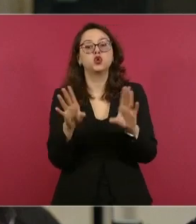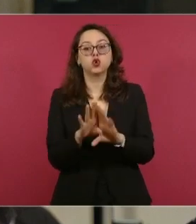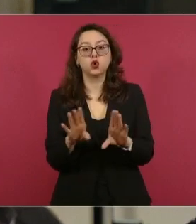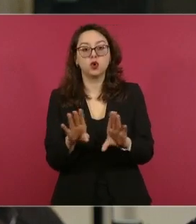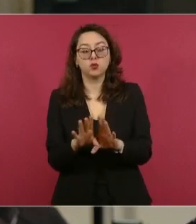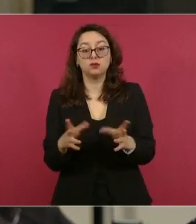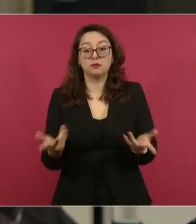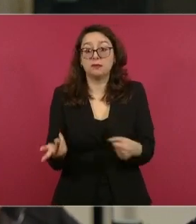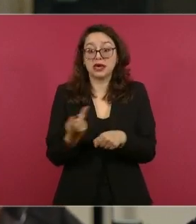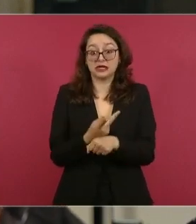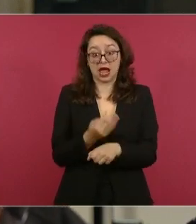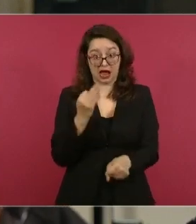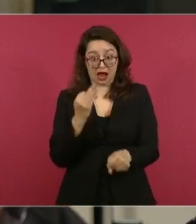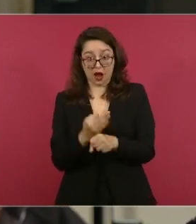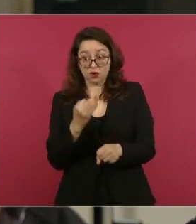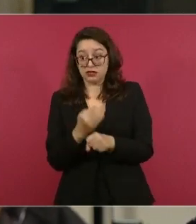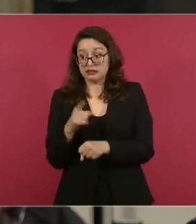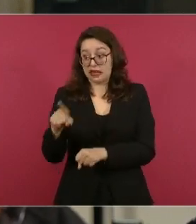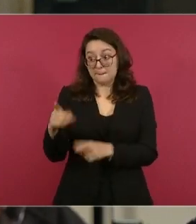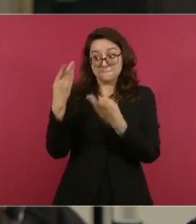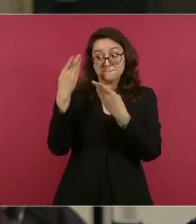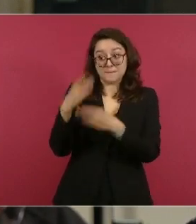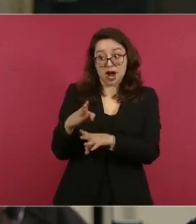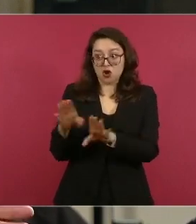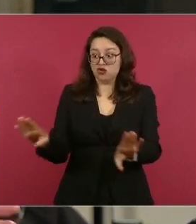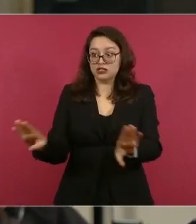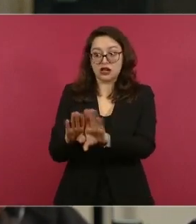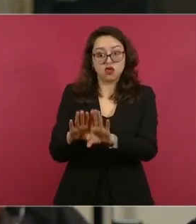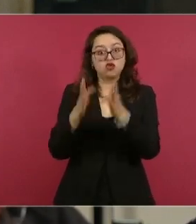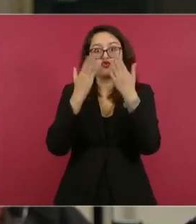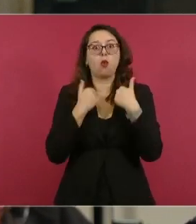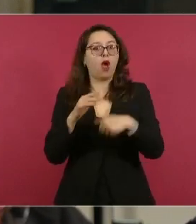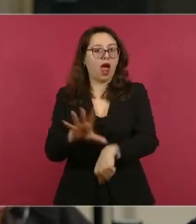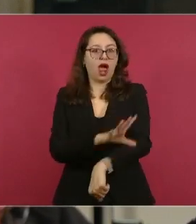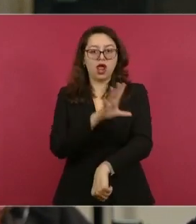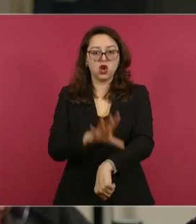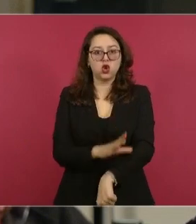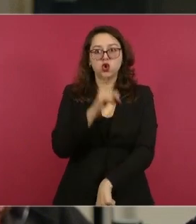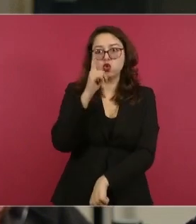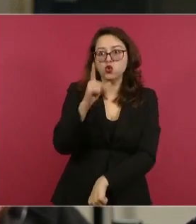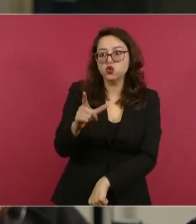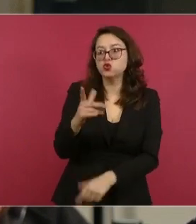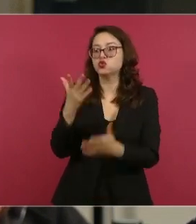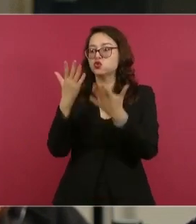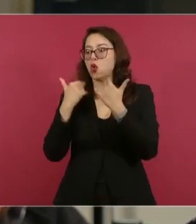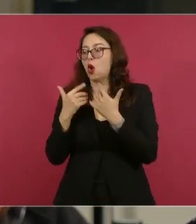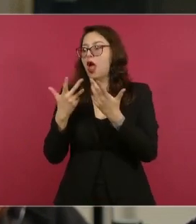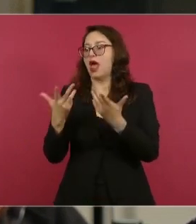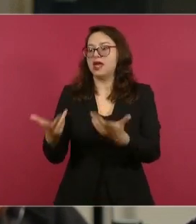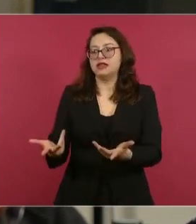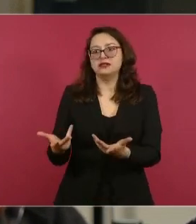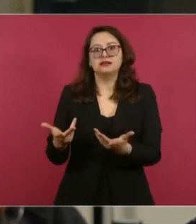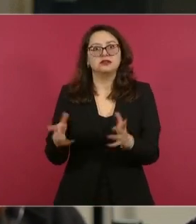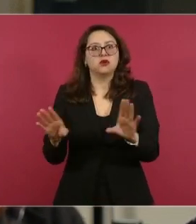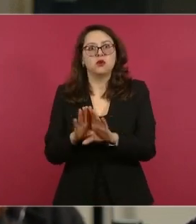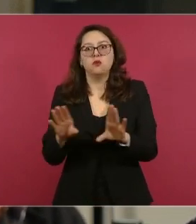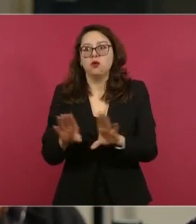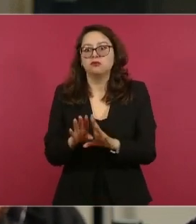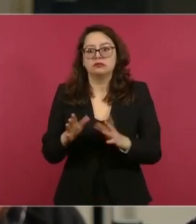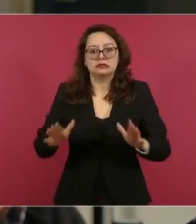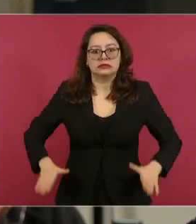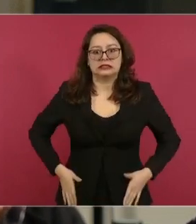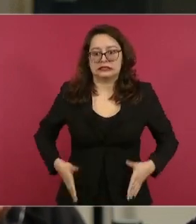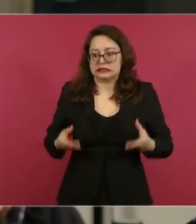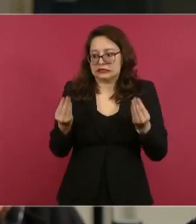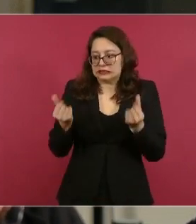energía eléctrica, se requieren telecomunicaciones, se requiere que el camino esté libre, y digo, hablo de un banco para que la gente pueda tener dinero y pueda